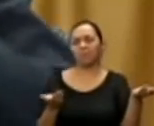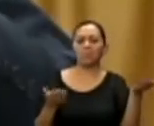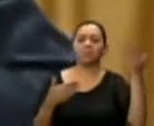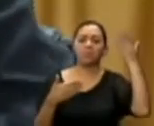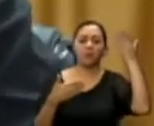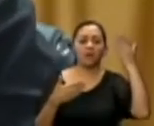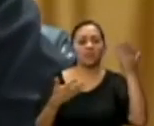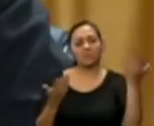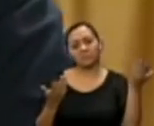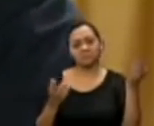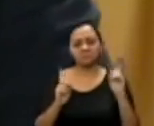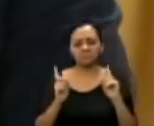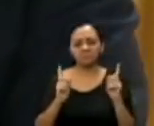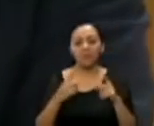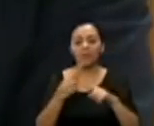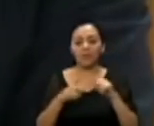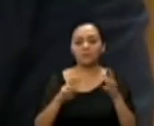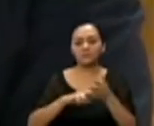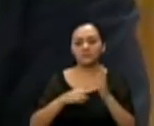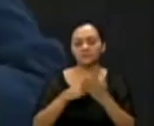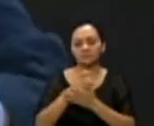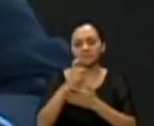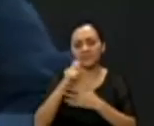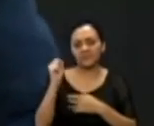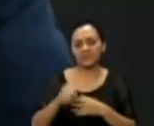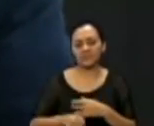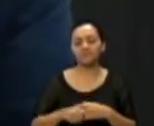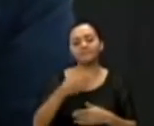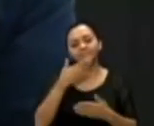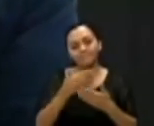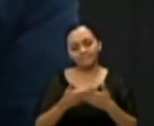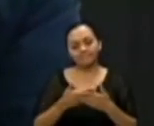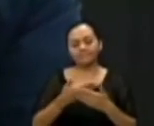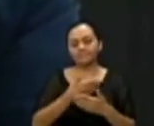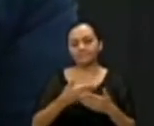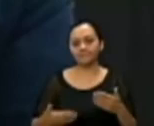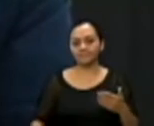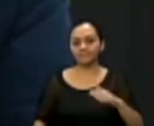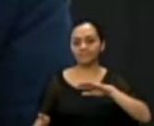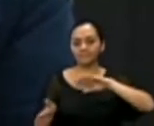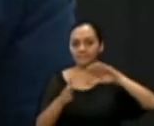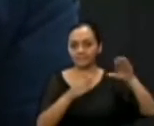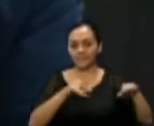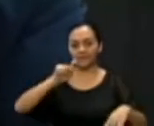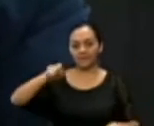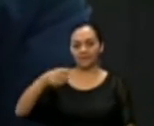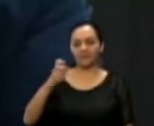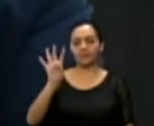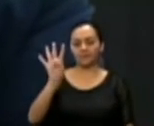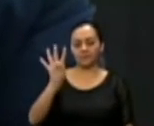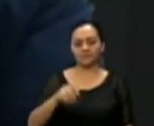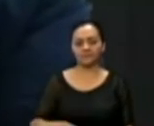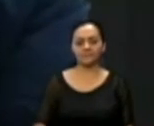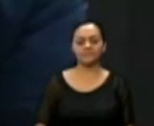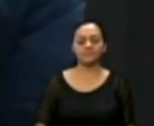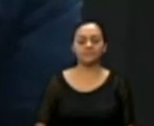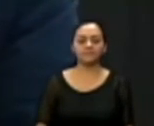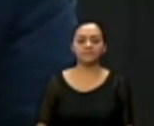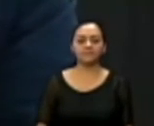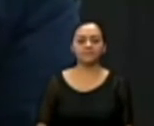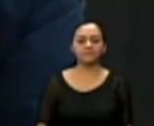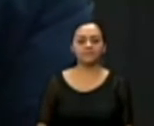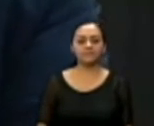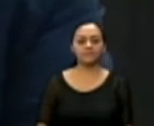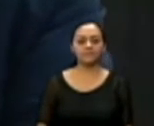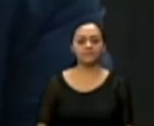que algunos politiqueros muy amables del presidente íbamos a dar paso a maria grazia costes ya vienen porque tiene más zonas la pregunta delante cuando